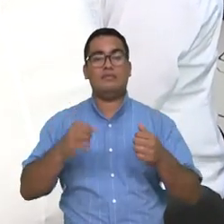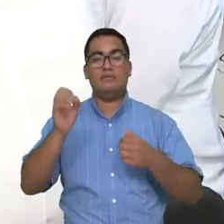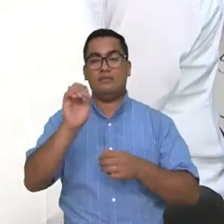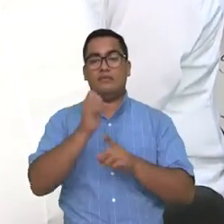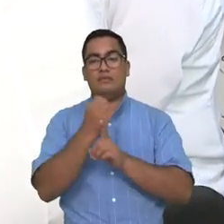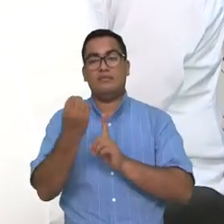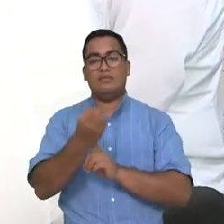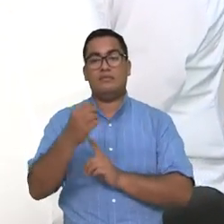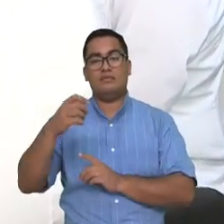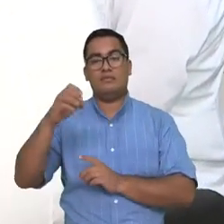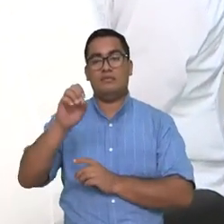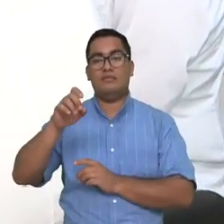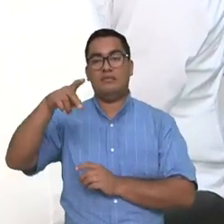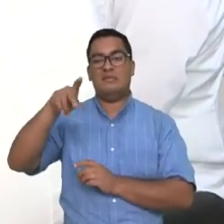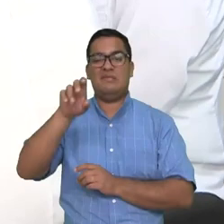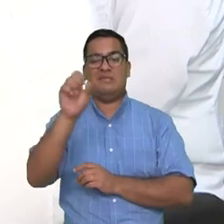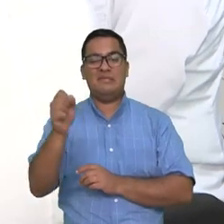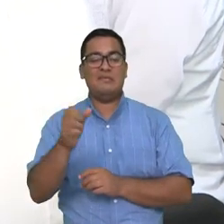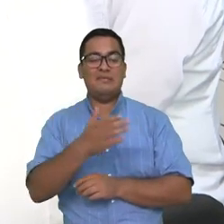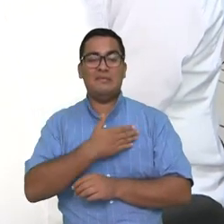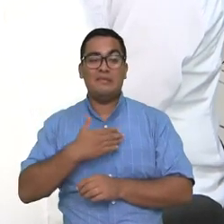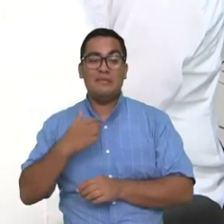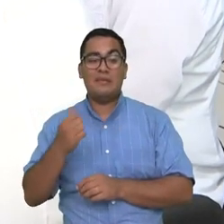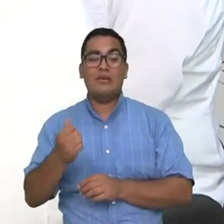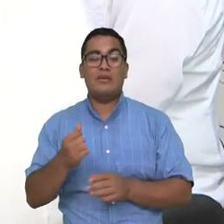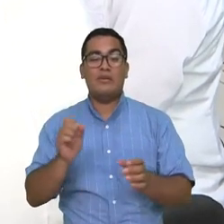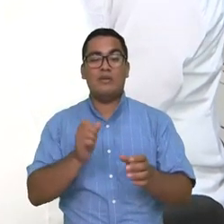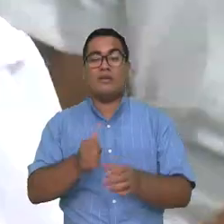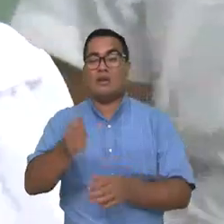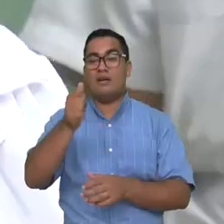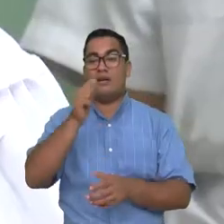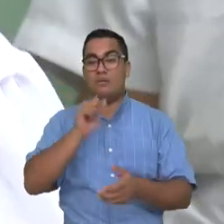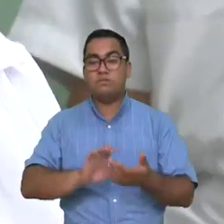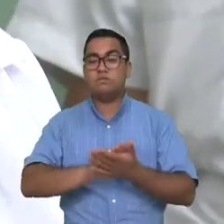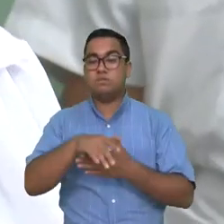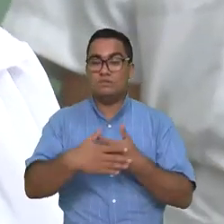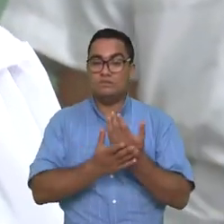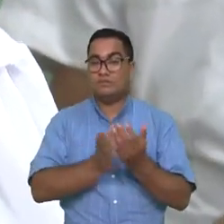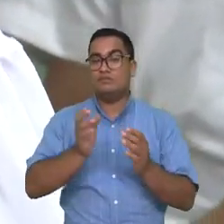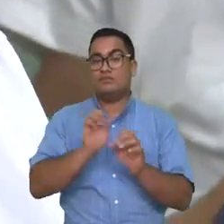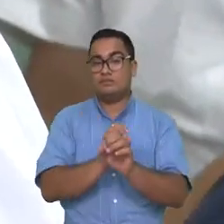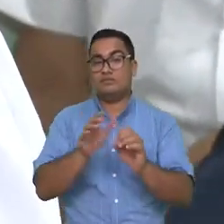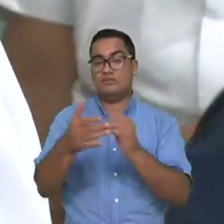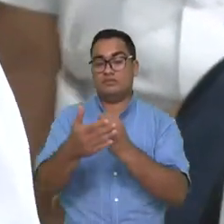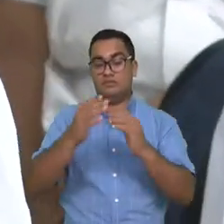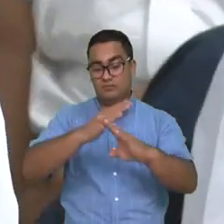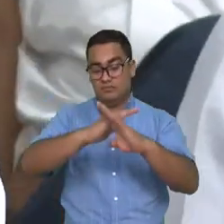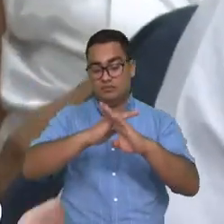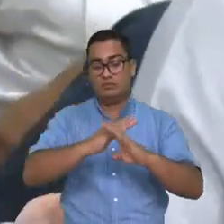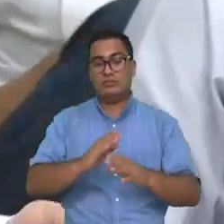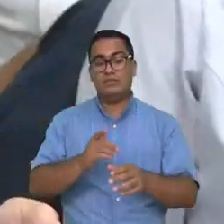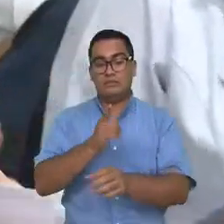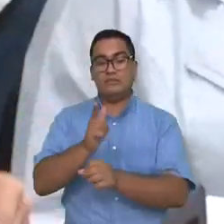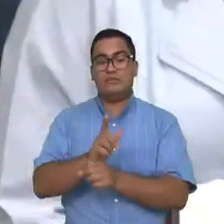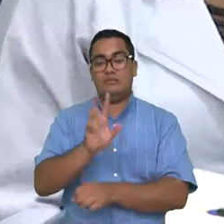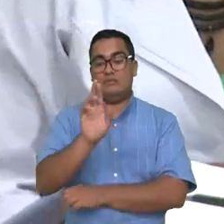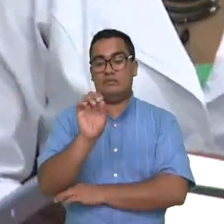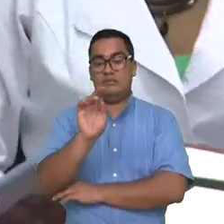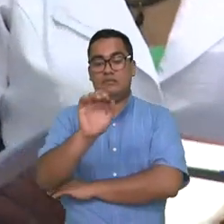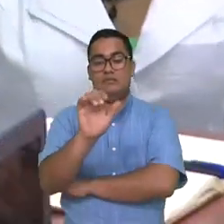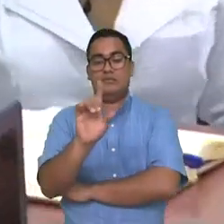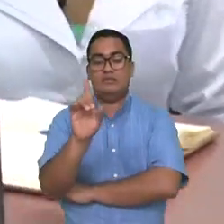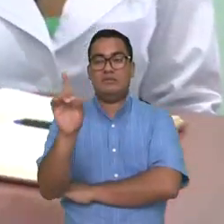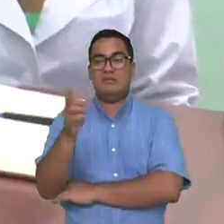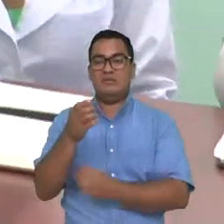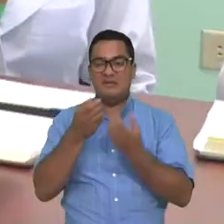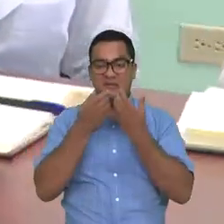Salud. Recuerde que la mejor manera de prevenir el contagio es a través del constante lavado de manos. Con cámara de Ronald Ruiz, informó